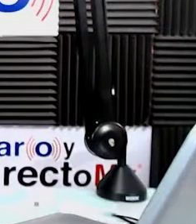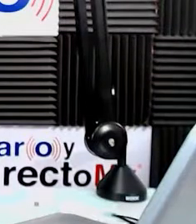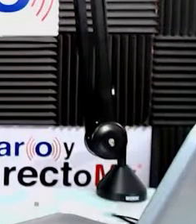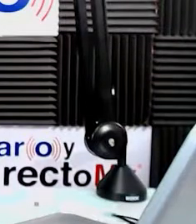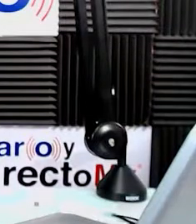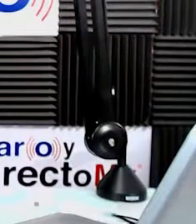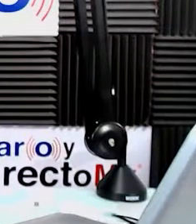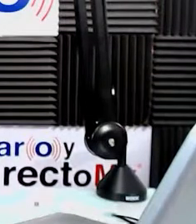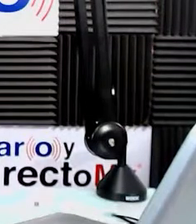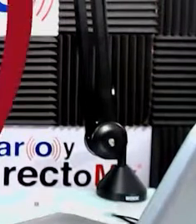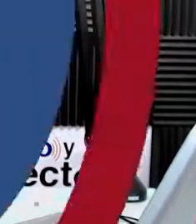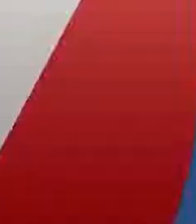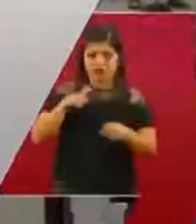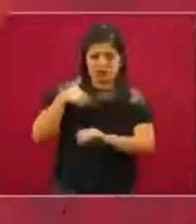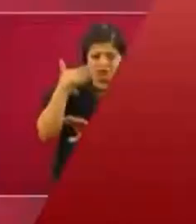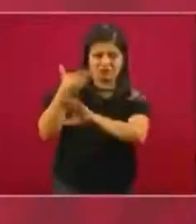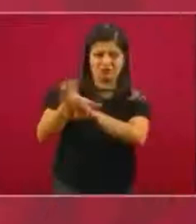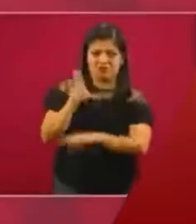Así fue como lo dijo.